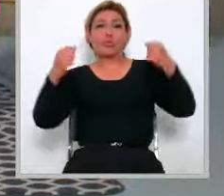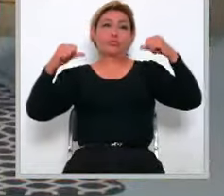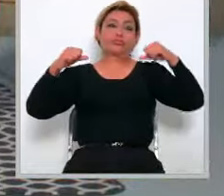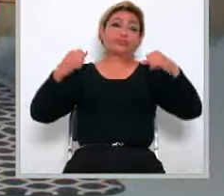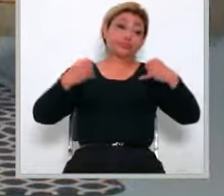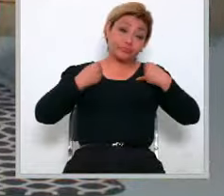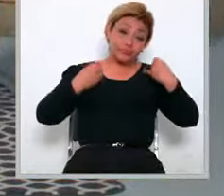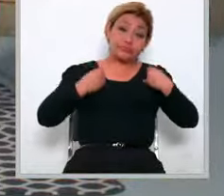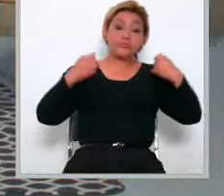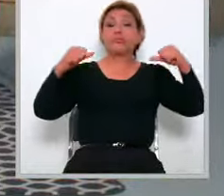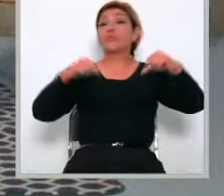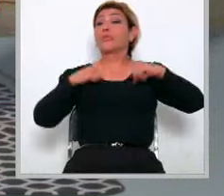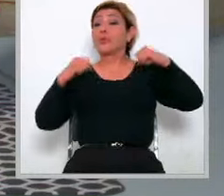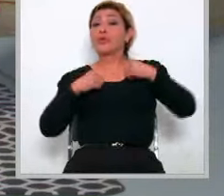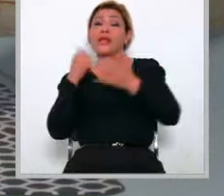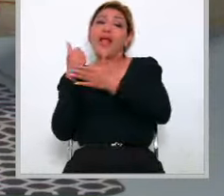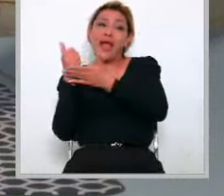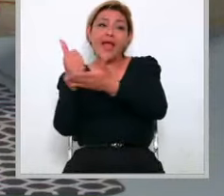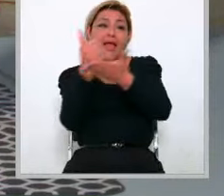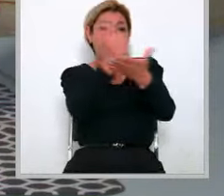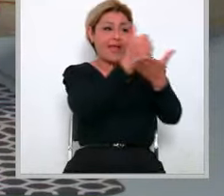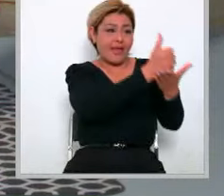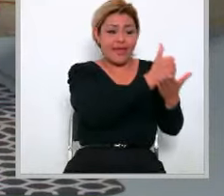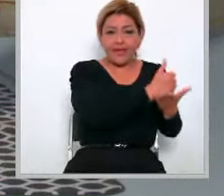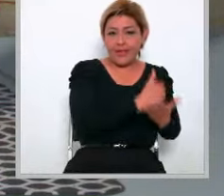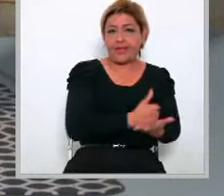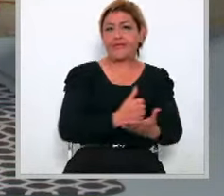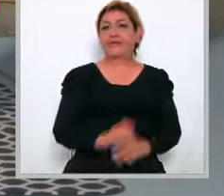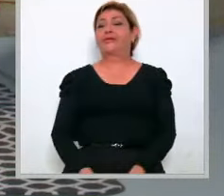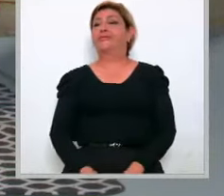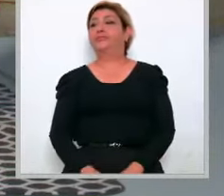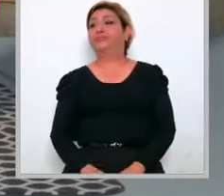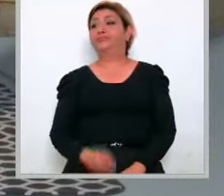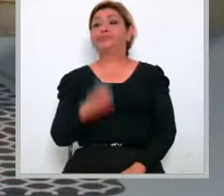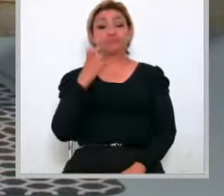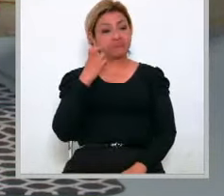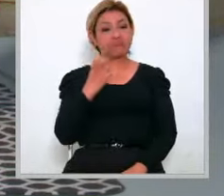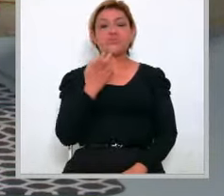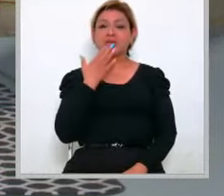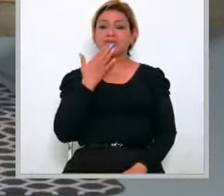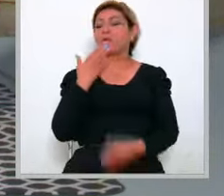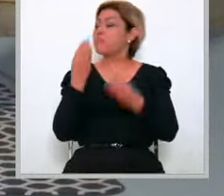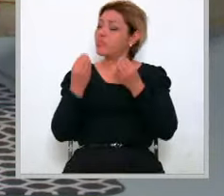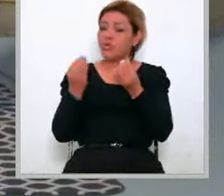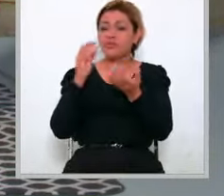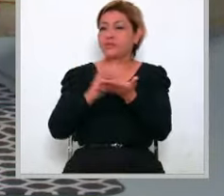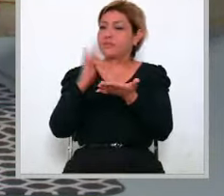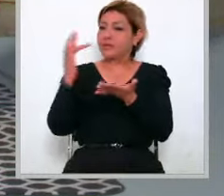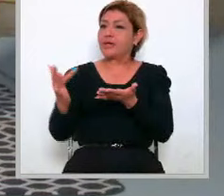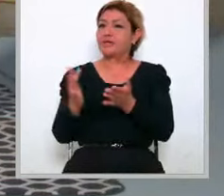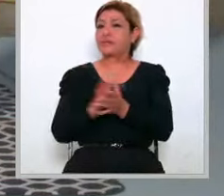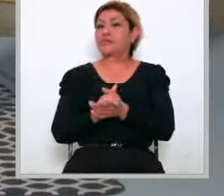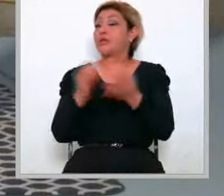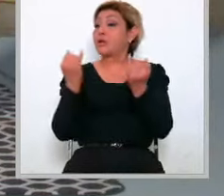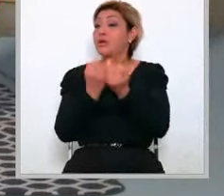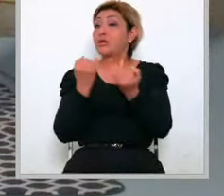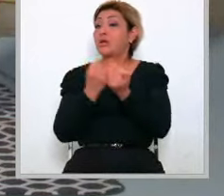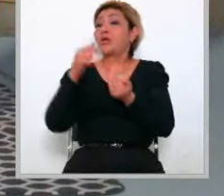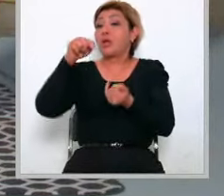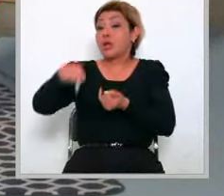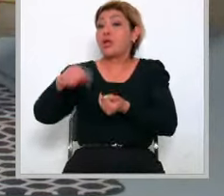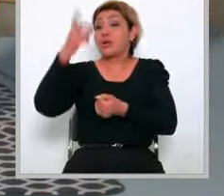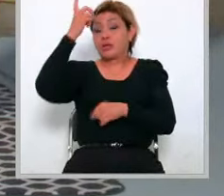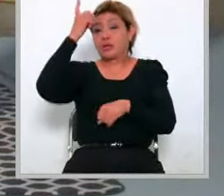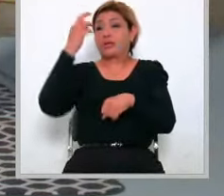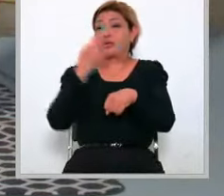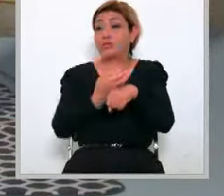todas las niñas y niños que forman parte de Impulsores de los Derechos, a los cuales hoy ustedes representan en su voz, y también muchísimas gracias a la directora de Desarrollo Familiar y Social,